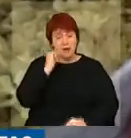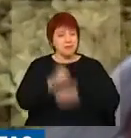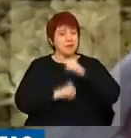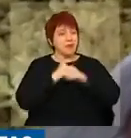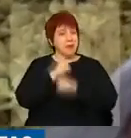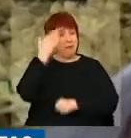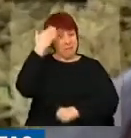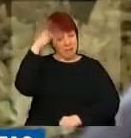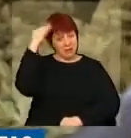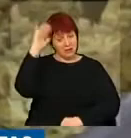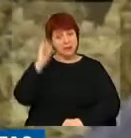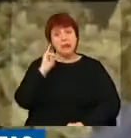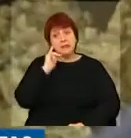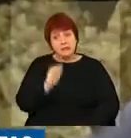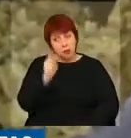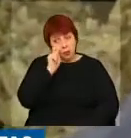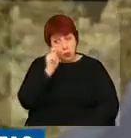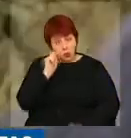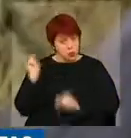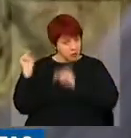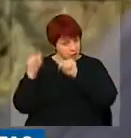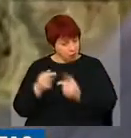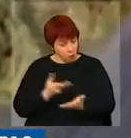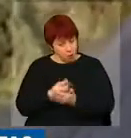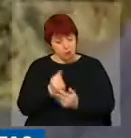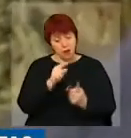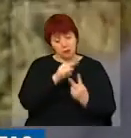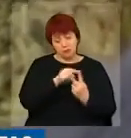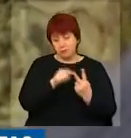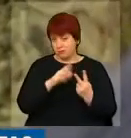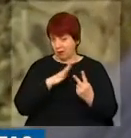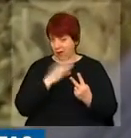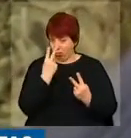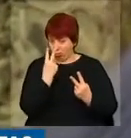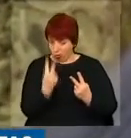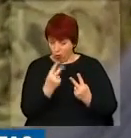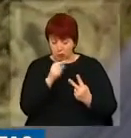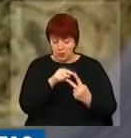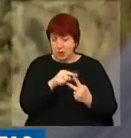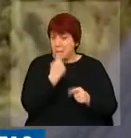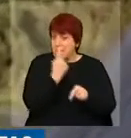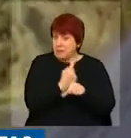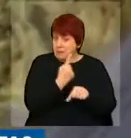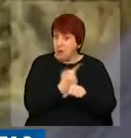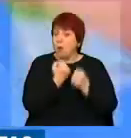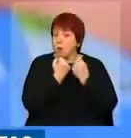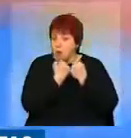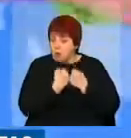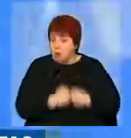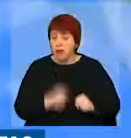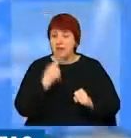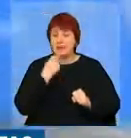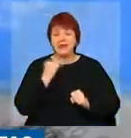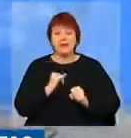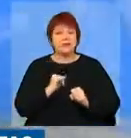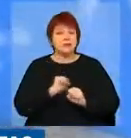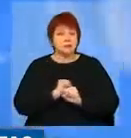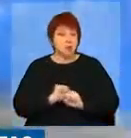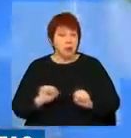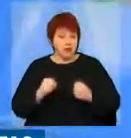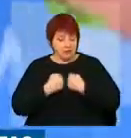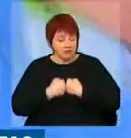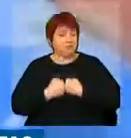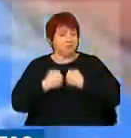quisiera habilitar a turistas, habría dos opciones. Una, se podría implementar por decreto e implicaría la ampliación de